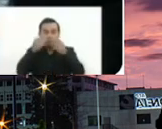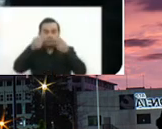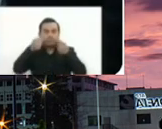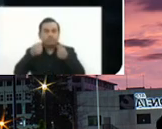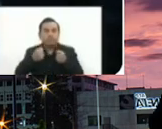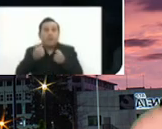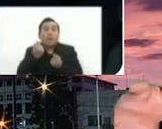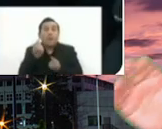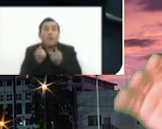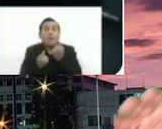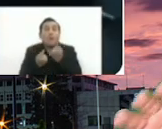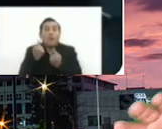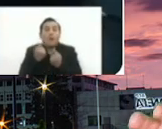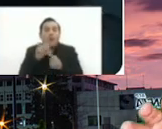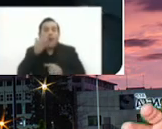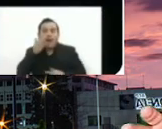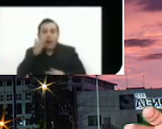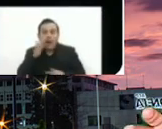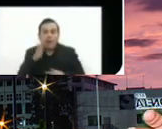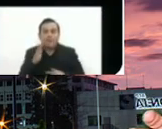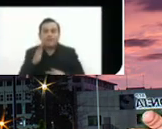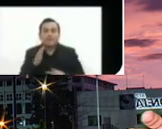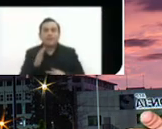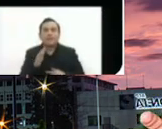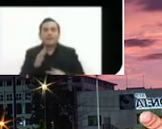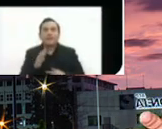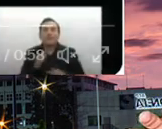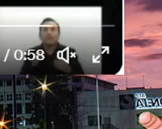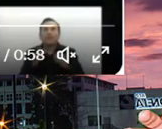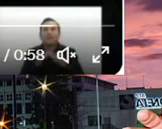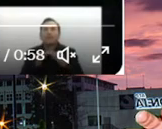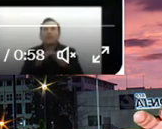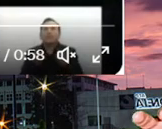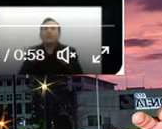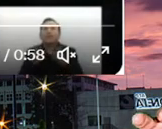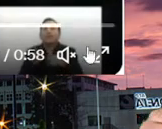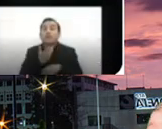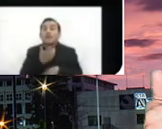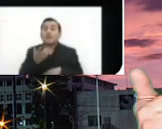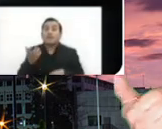llegar. Así que estas son las primeras imágenes de lo que va a acontecer